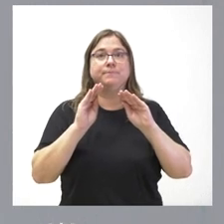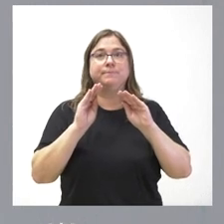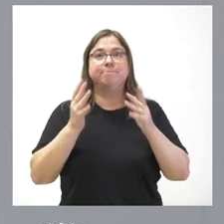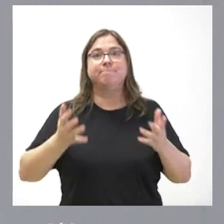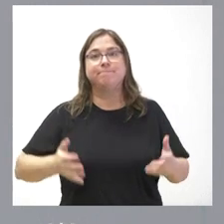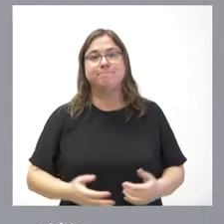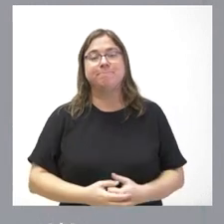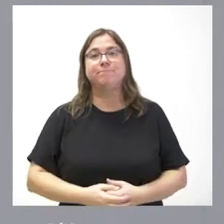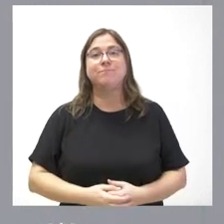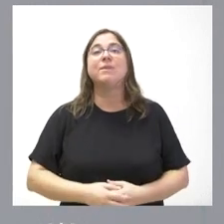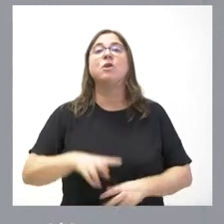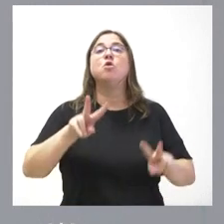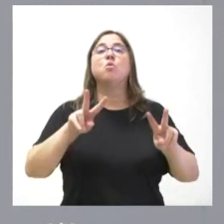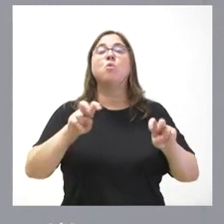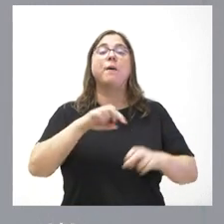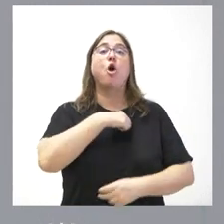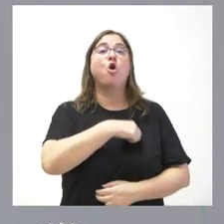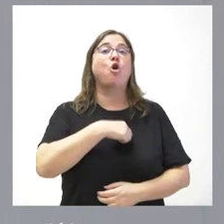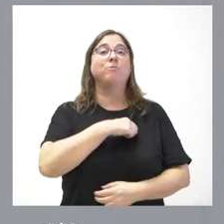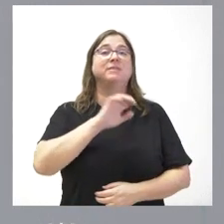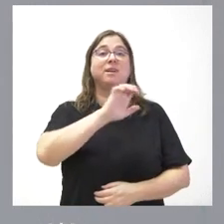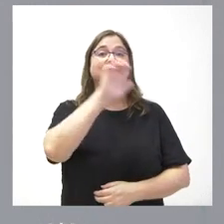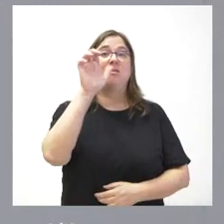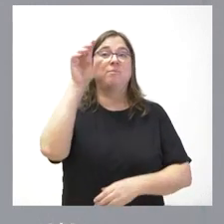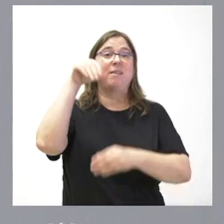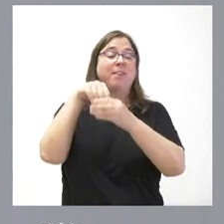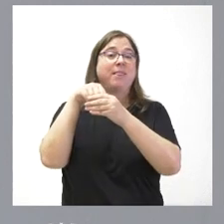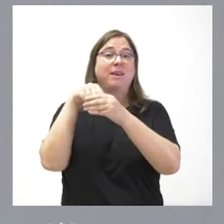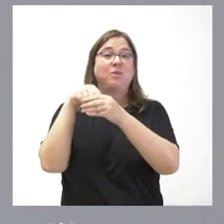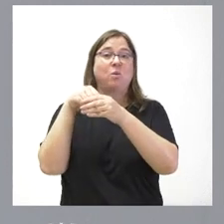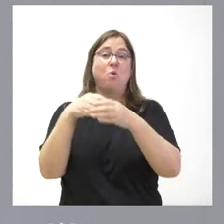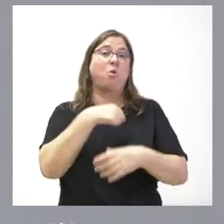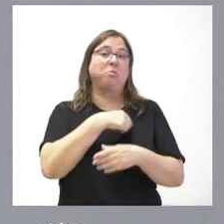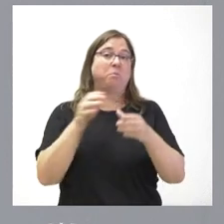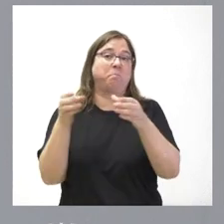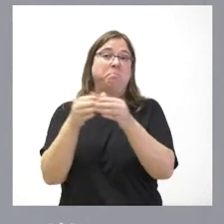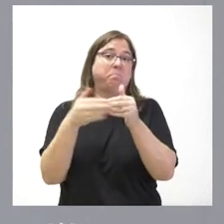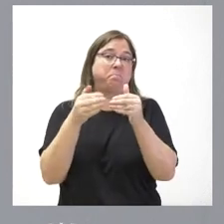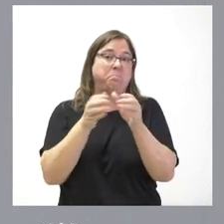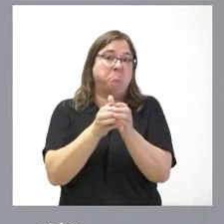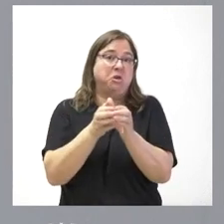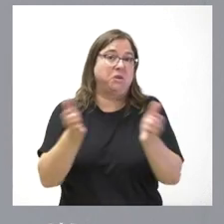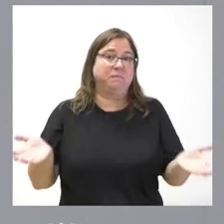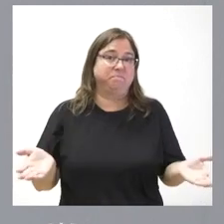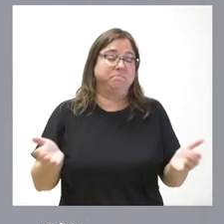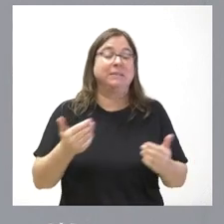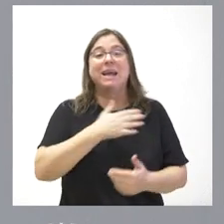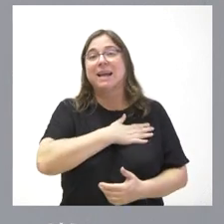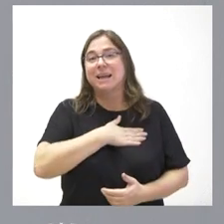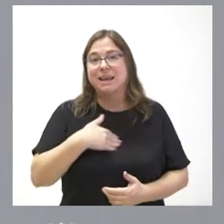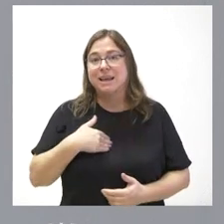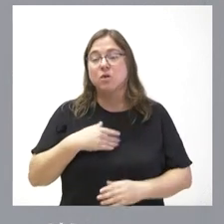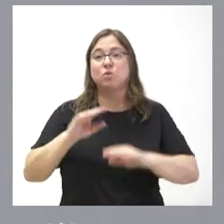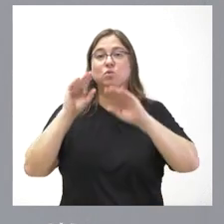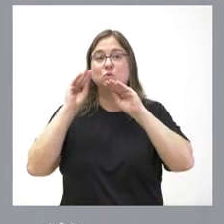eh nueva comisaria europea es muy minoritaria dentro del colegio de de comisarios y por tanto nuestro deseo es que estas posiciones